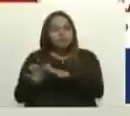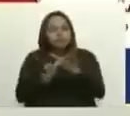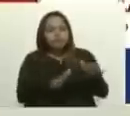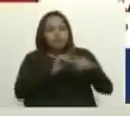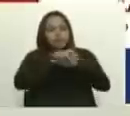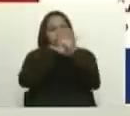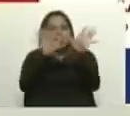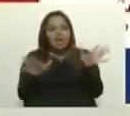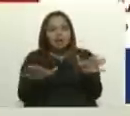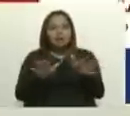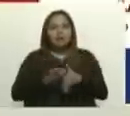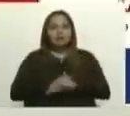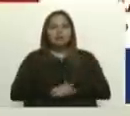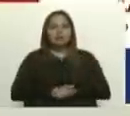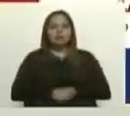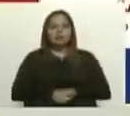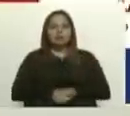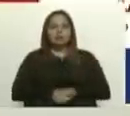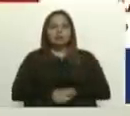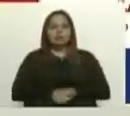claro.